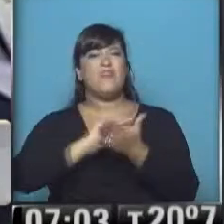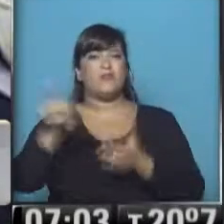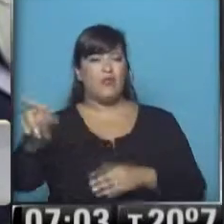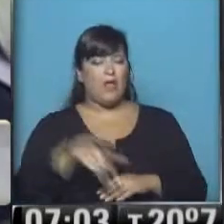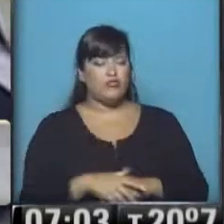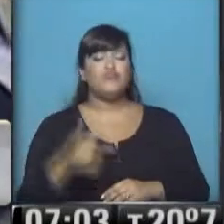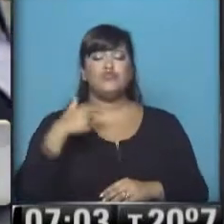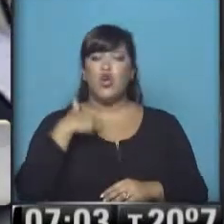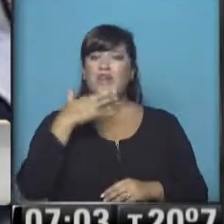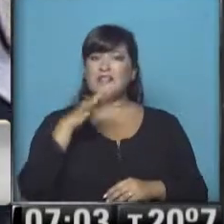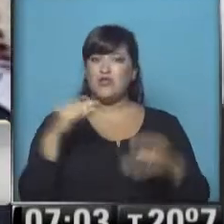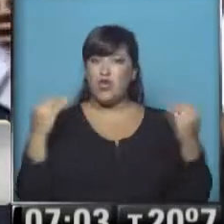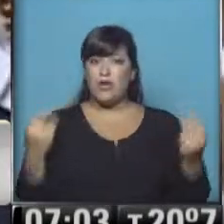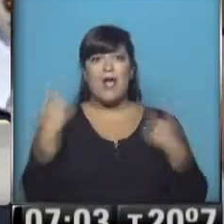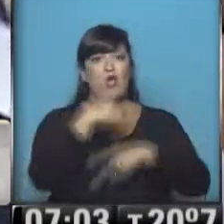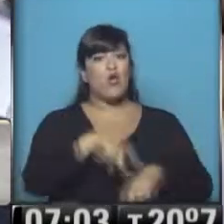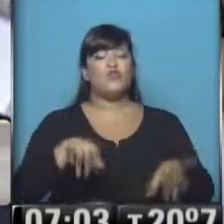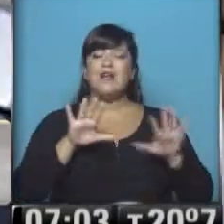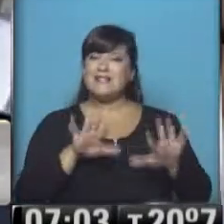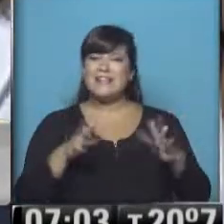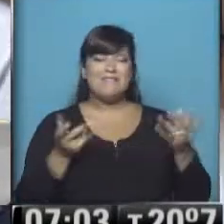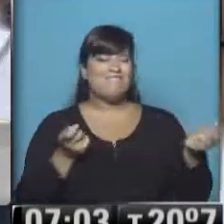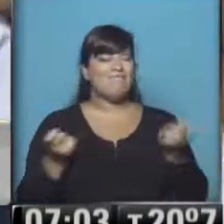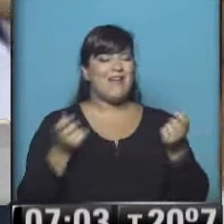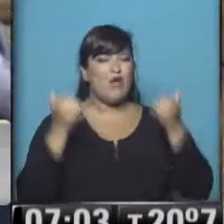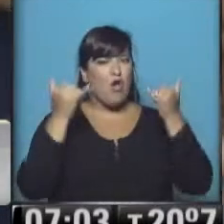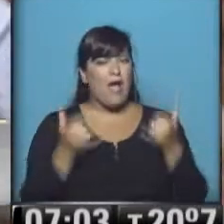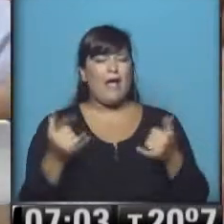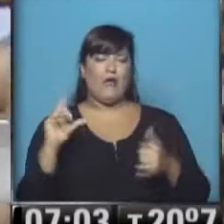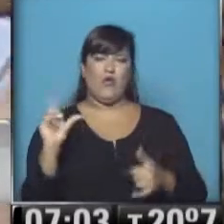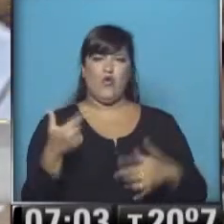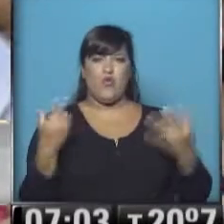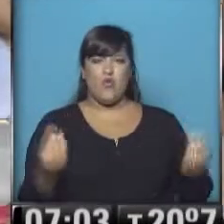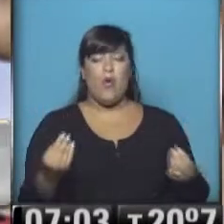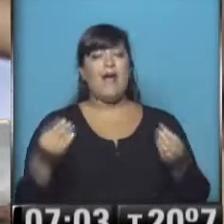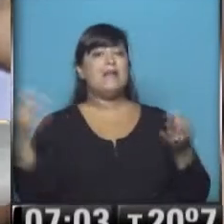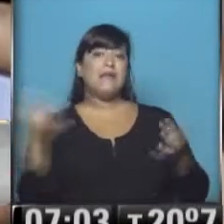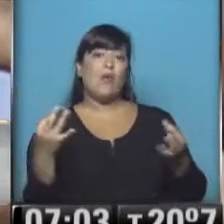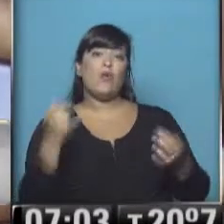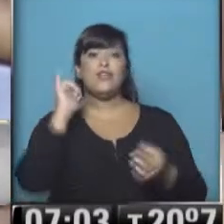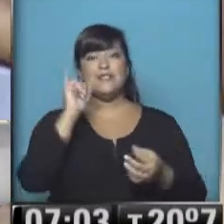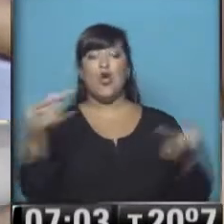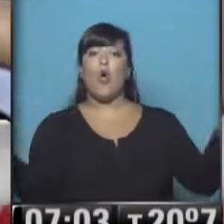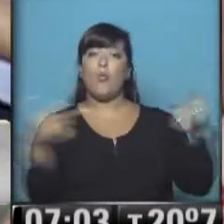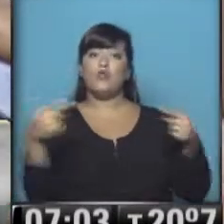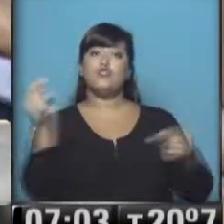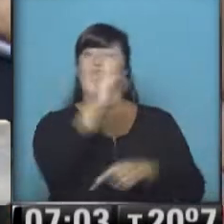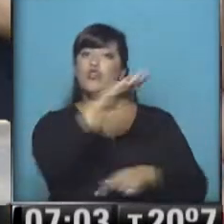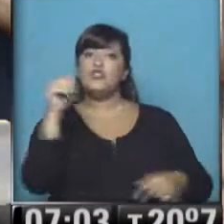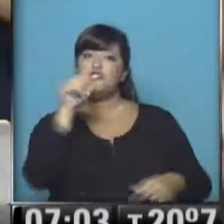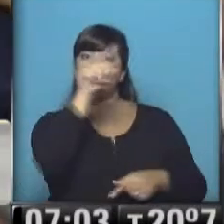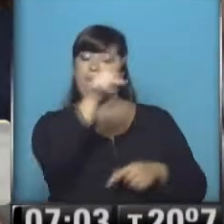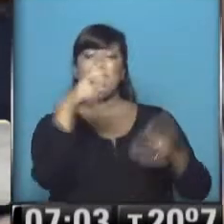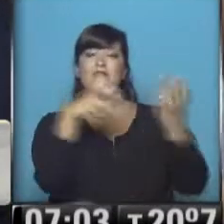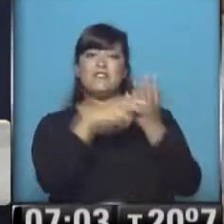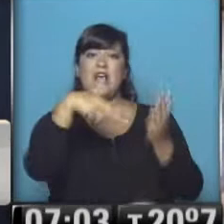que estas cosas son amañadas, que no puede ser que para sea bueno cuando la oposición solicita la presencia del fiscal